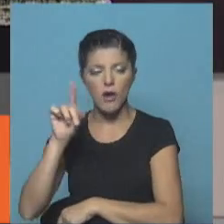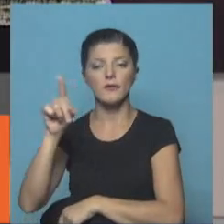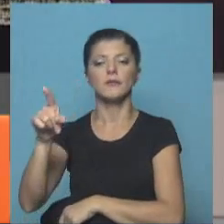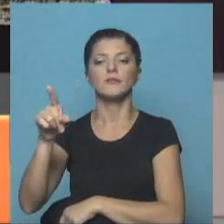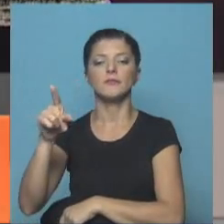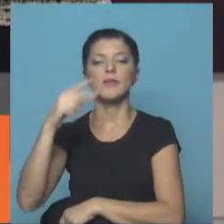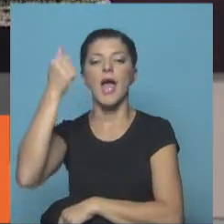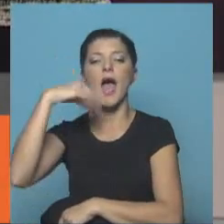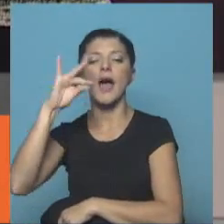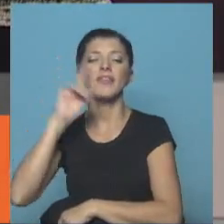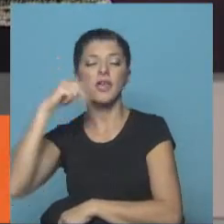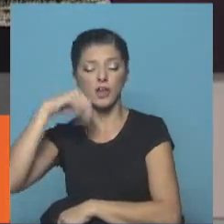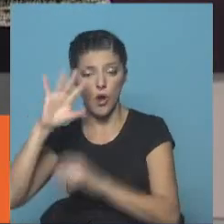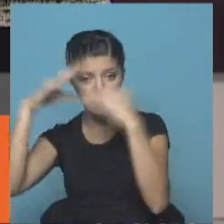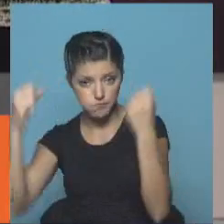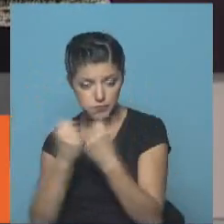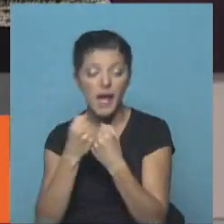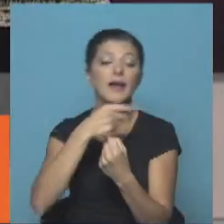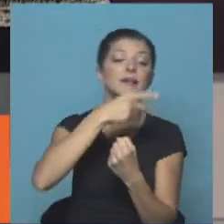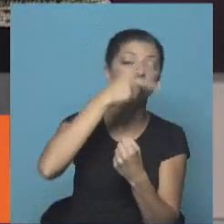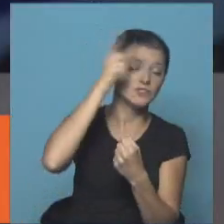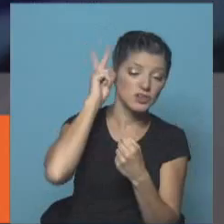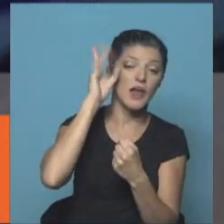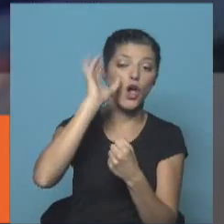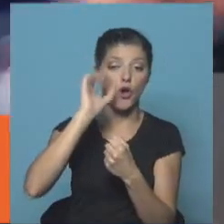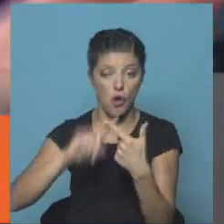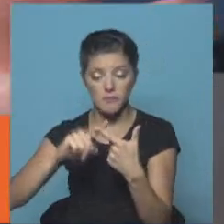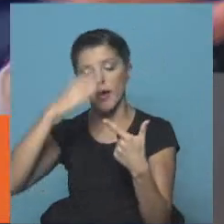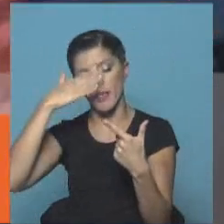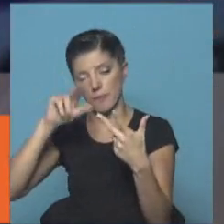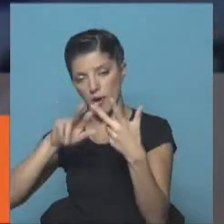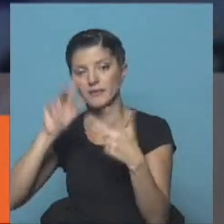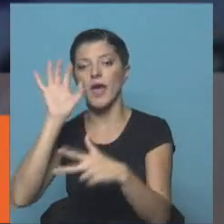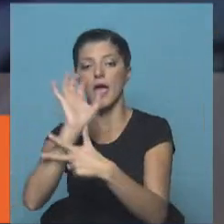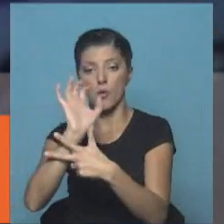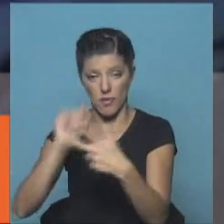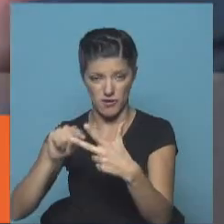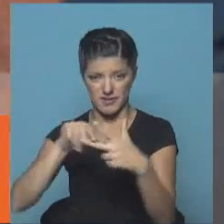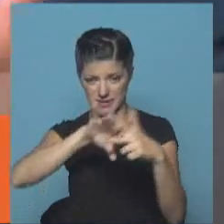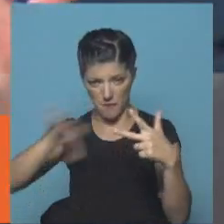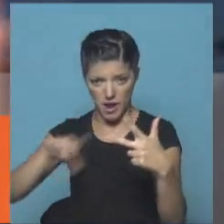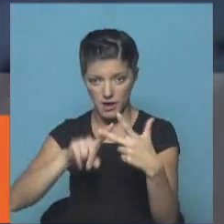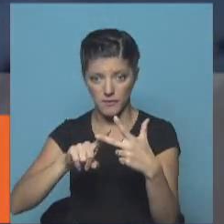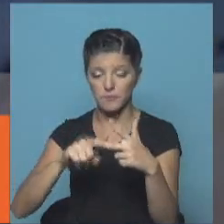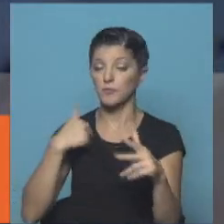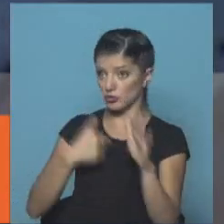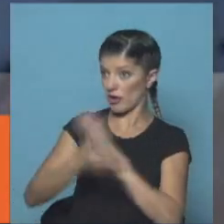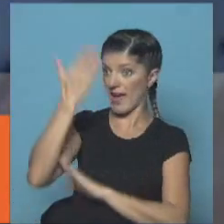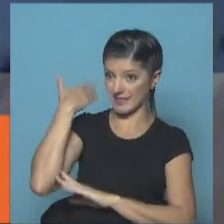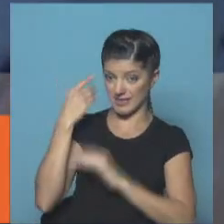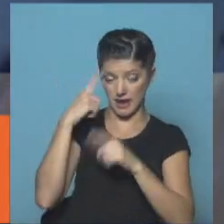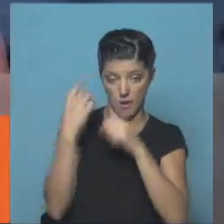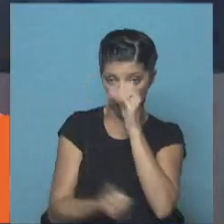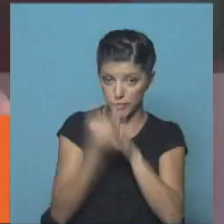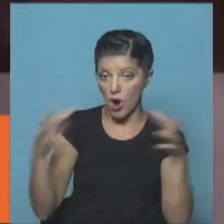Pacto Andino se negoció Chile y Colombia y luego recién Ecuador se hizo separado. Nosotros hemos tenido desde el inicio del Mercosur la